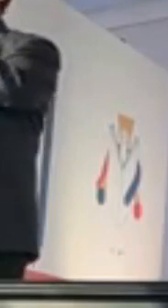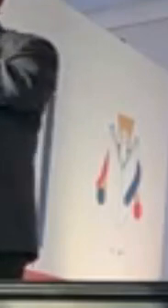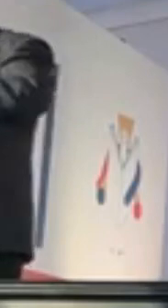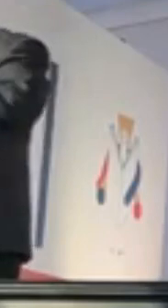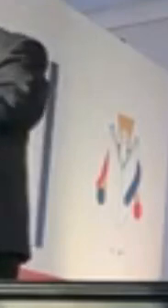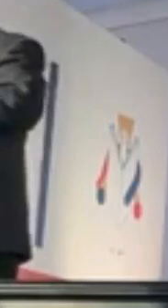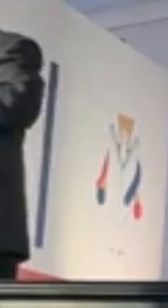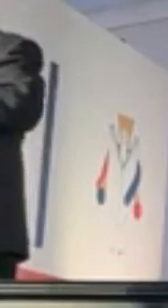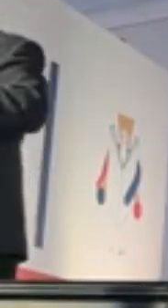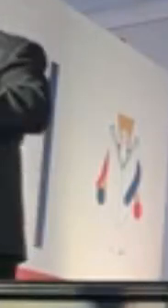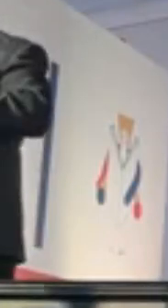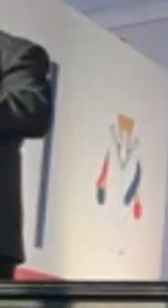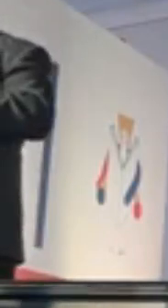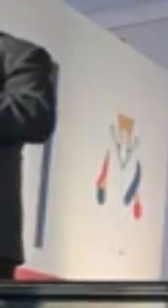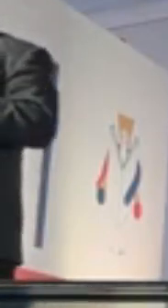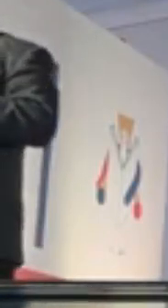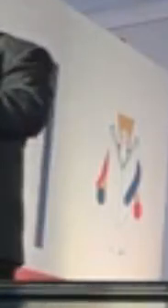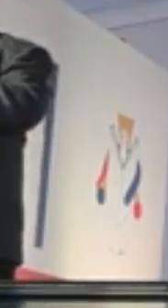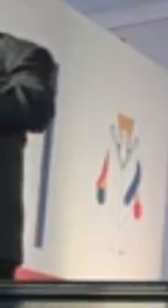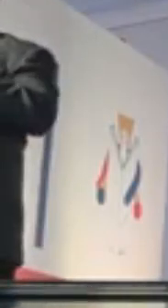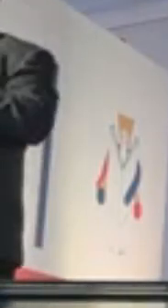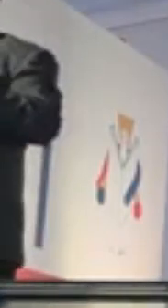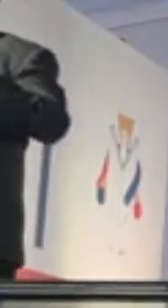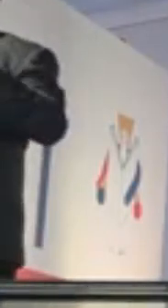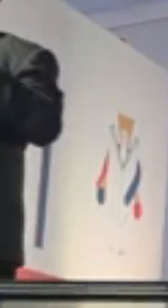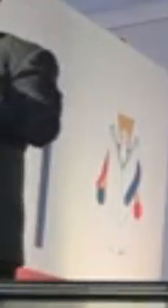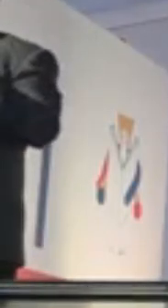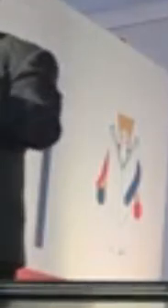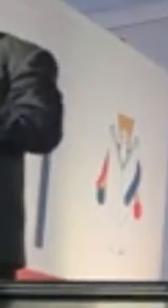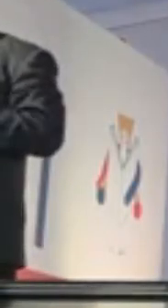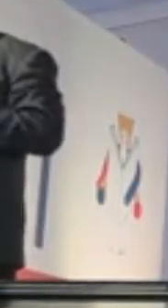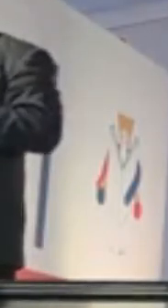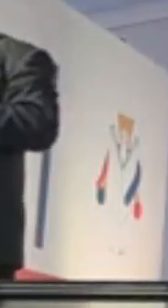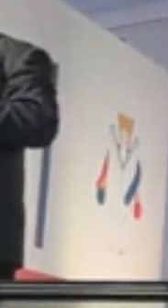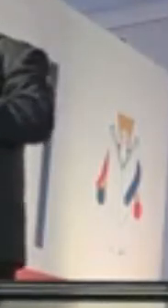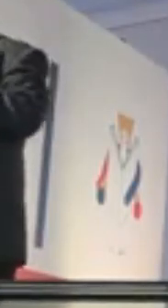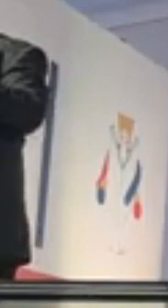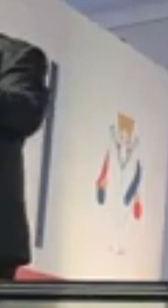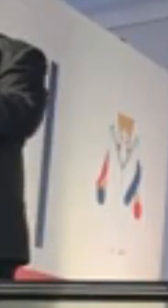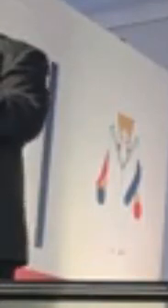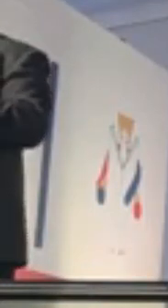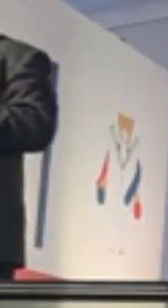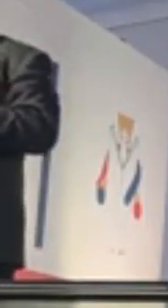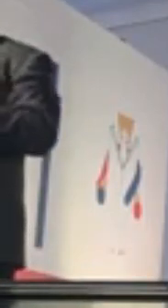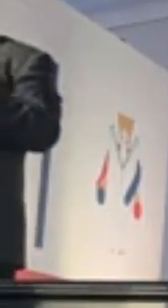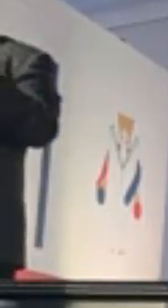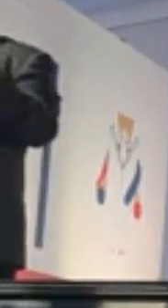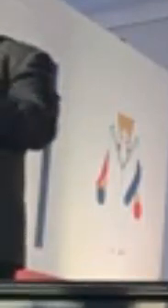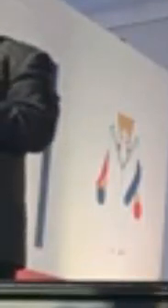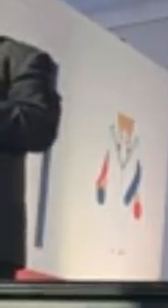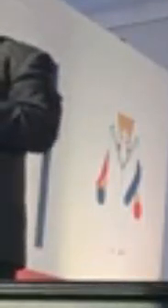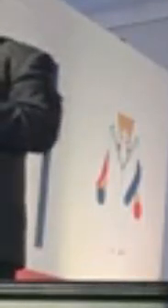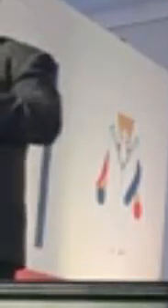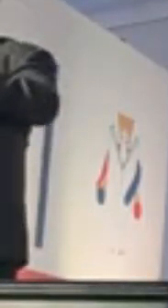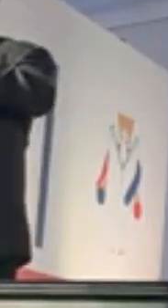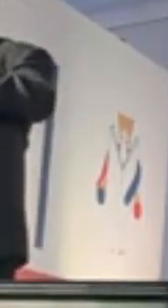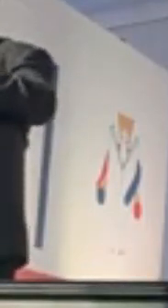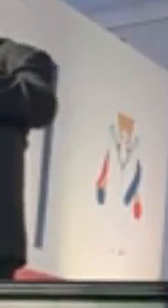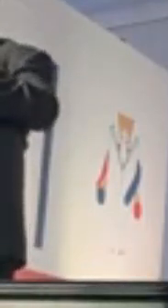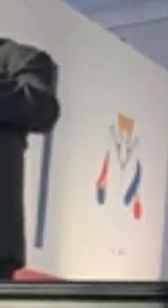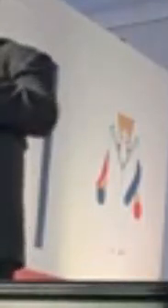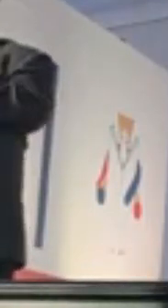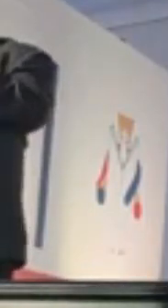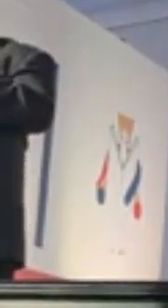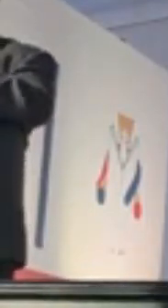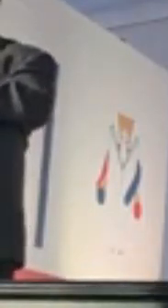pero ricos en recursos naturales. Ahora, la pregunta concreta sería, ¿qué tanto podemos ya en América en unos cuantos